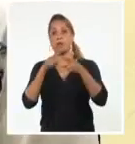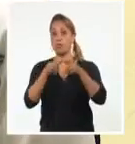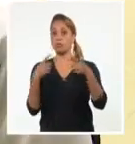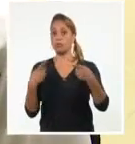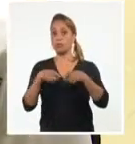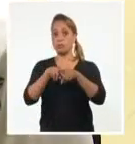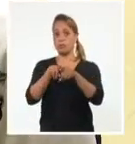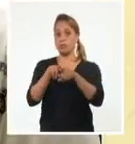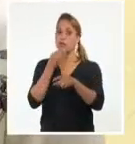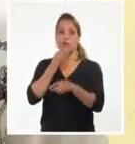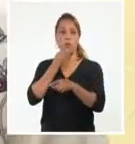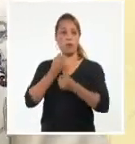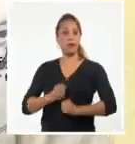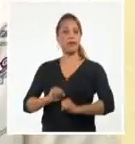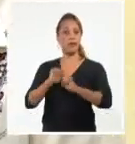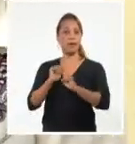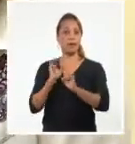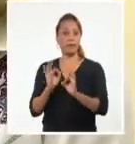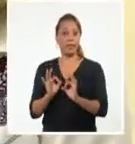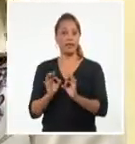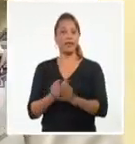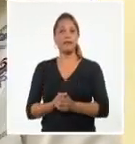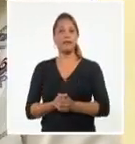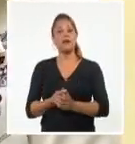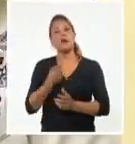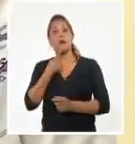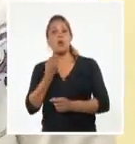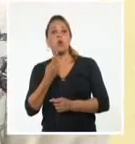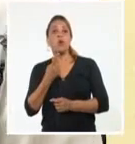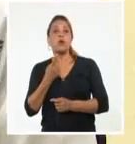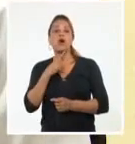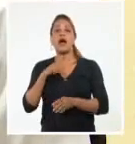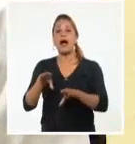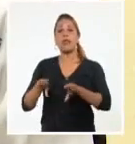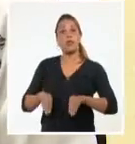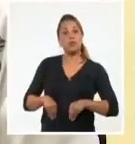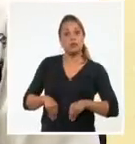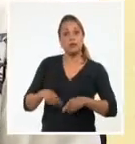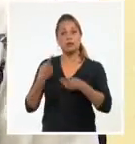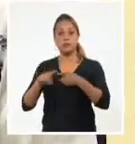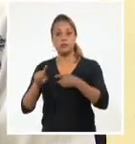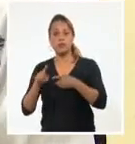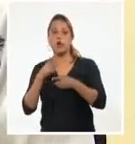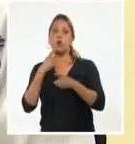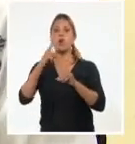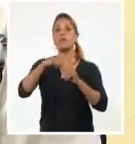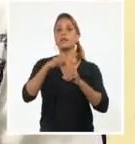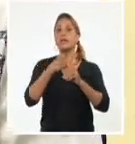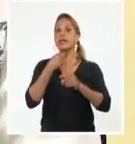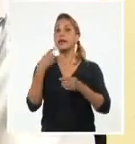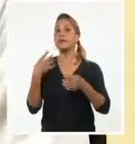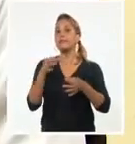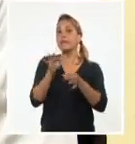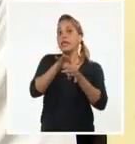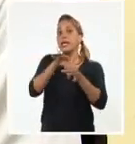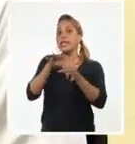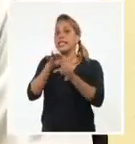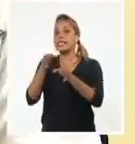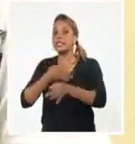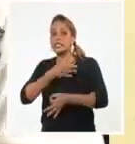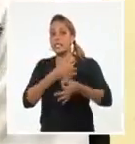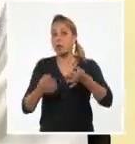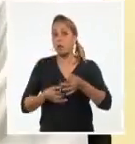no pueden tener hijos si no es o por vía de la adopción o por vía de una técnica de reproducción humana asistida. Y por esta